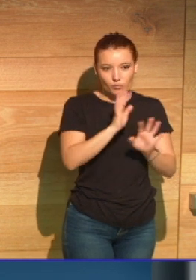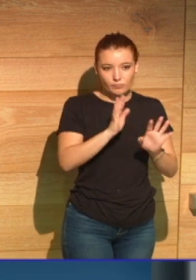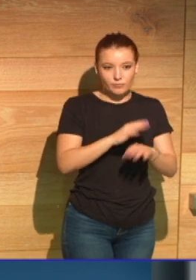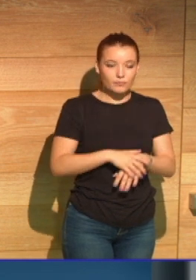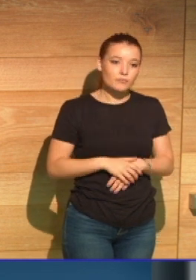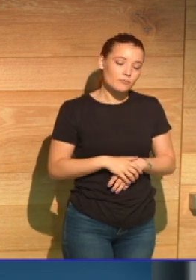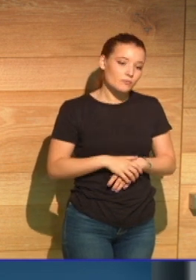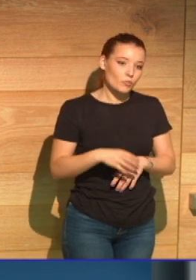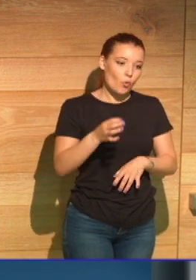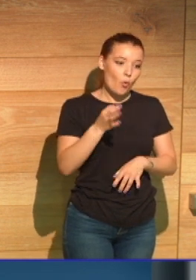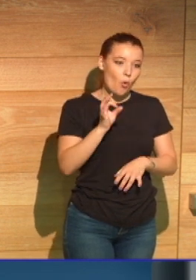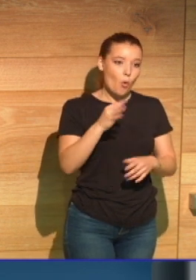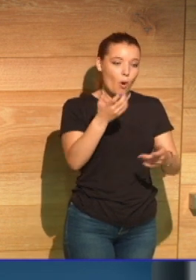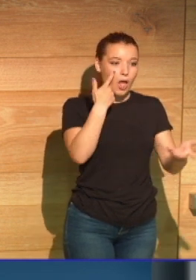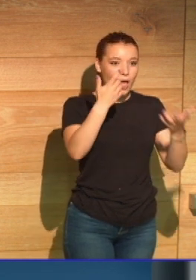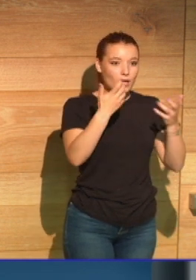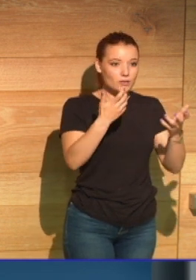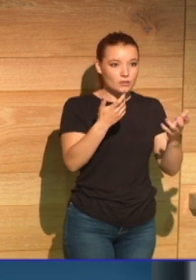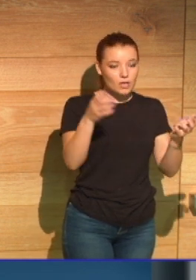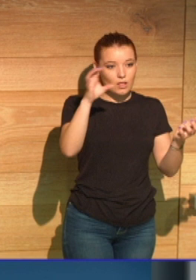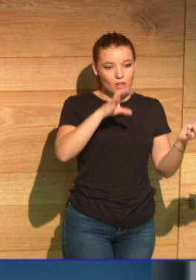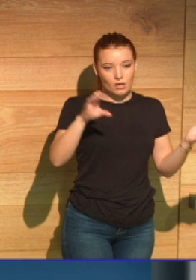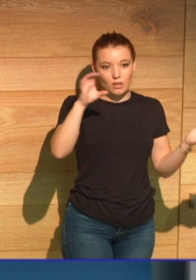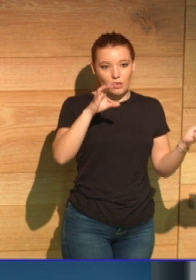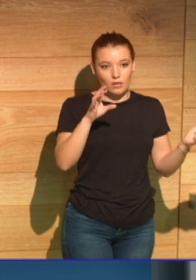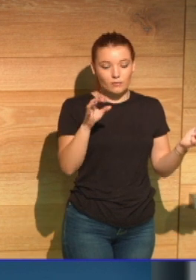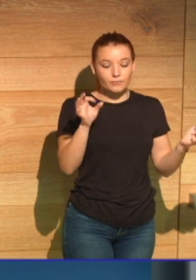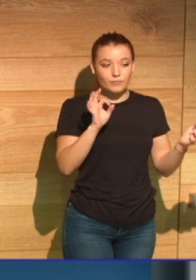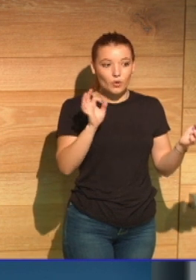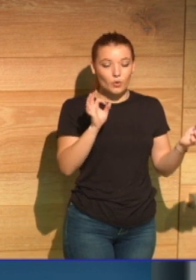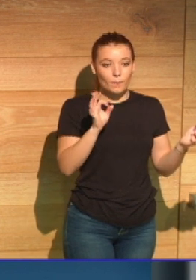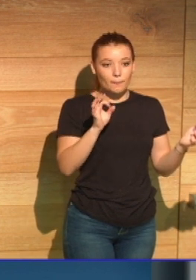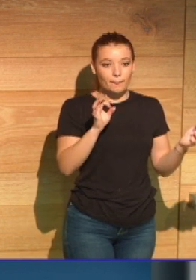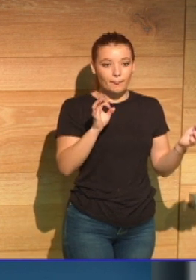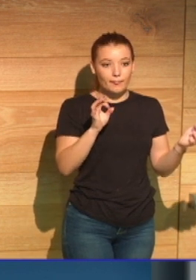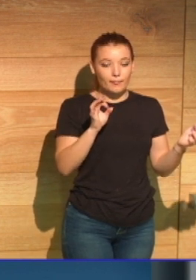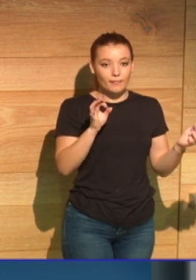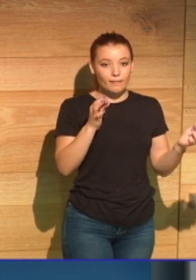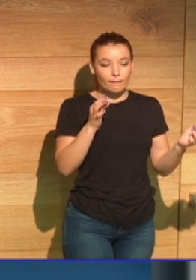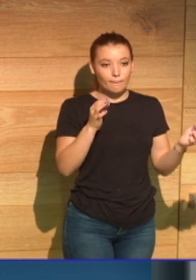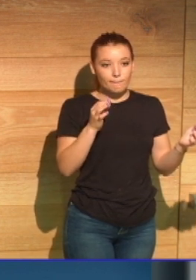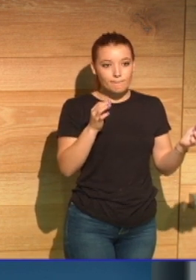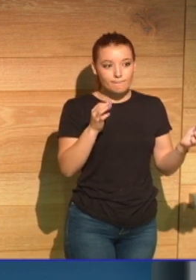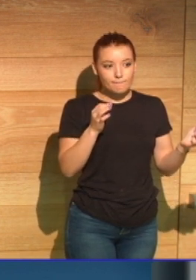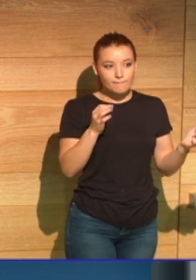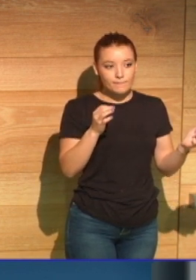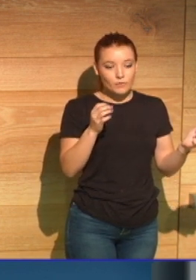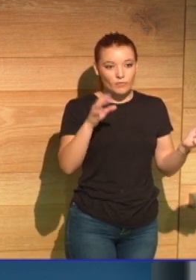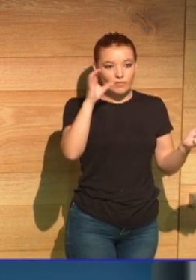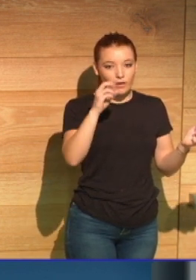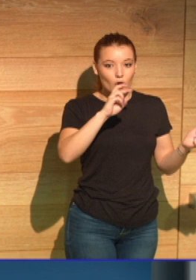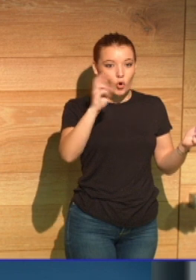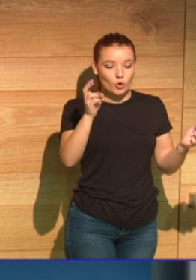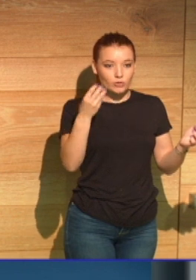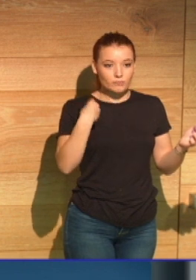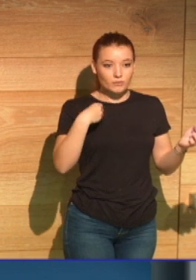una de las inspiraciones fundamentales de materia, y la negación del cruce con otras ciencias y con las humanidades en el contexto de